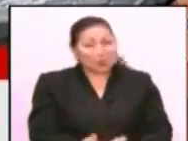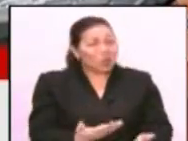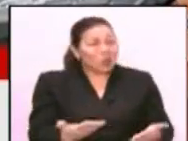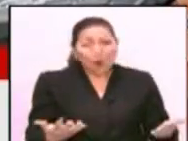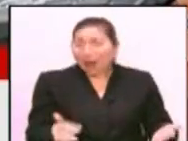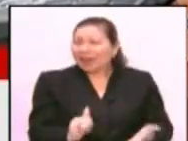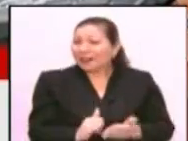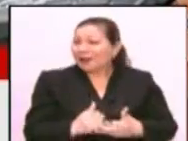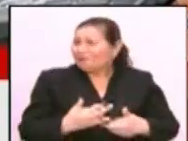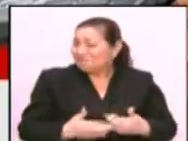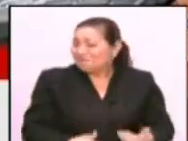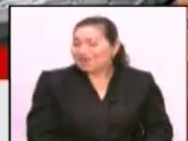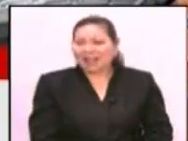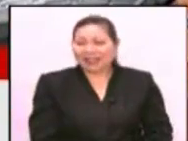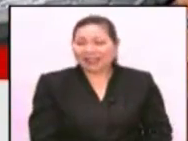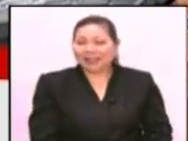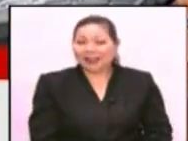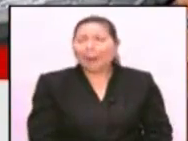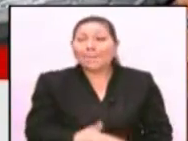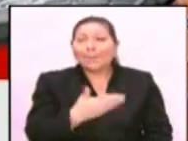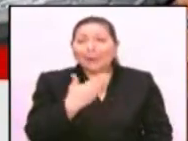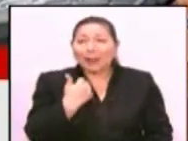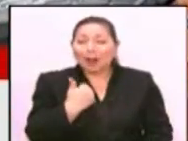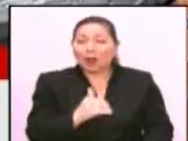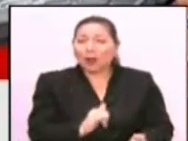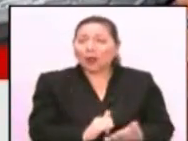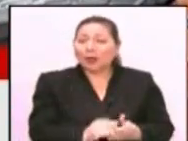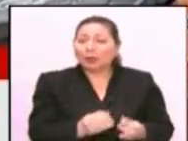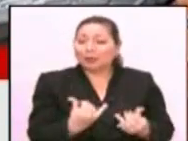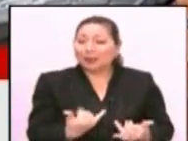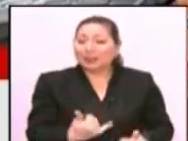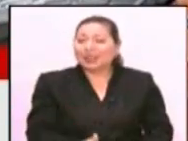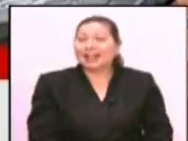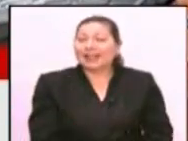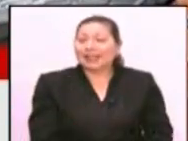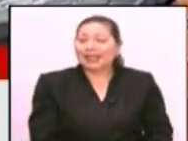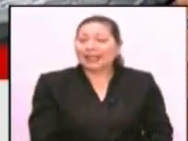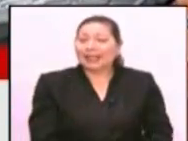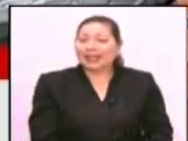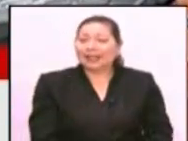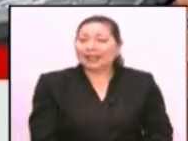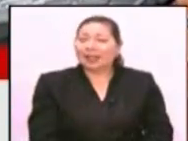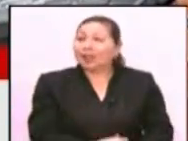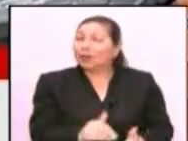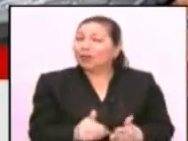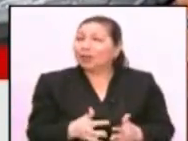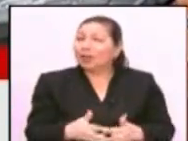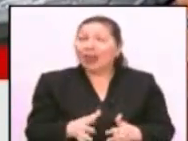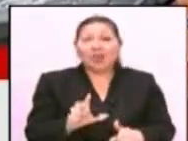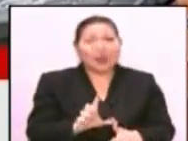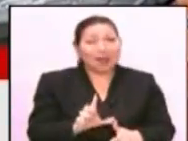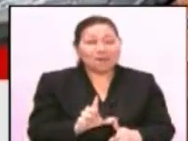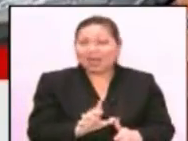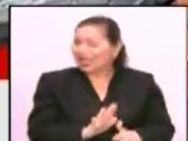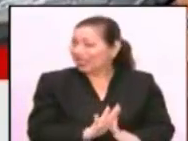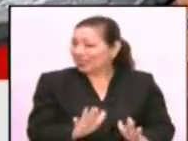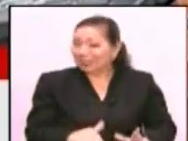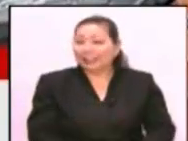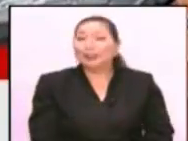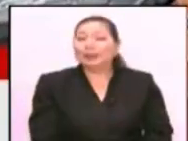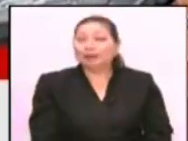país que produzca la calidad y la metodología, como vamos a hacer hoy día, que en toda Latinoamérica. No existe. No